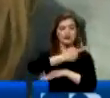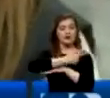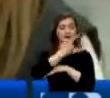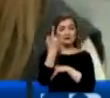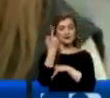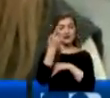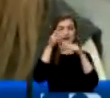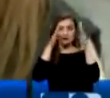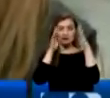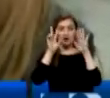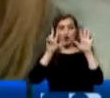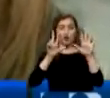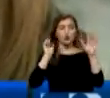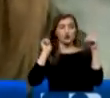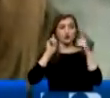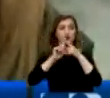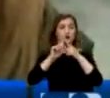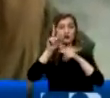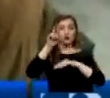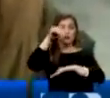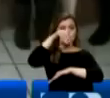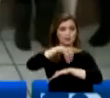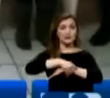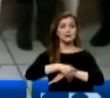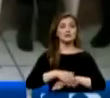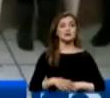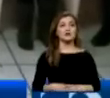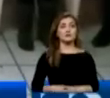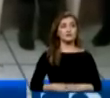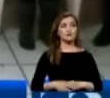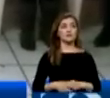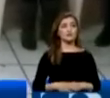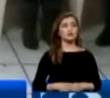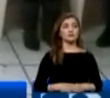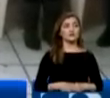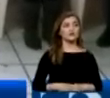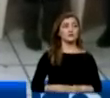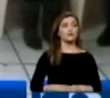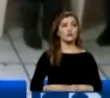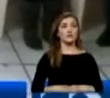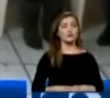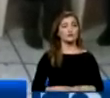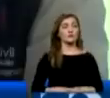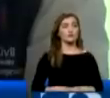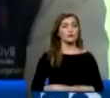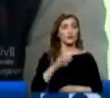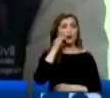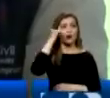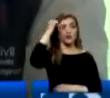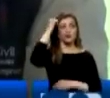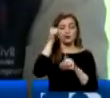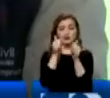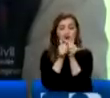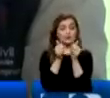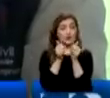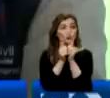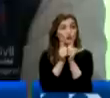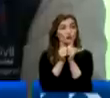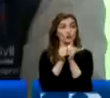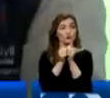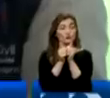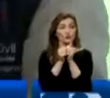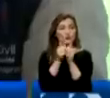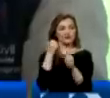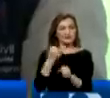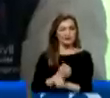estaremos atendiendo de 8 de la mañana a 14 horas. Bueno, vale la pena recalcar también que ayer una brigada se dirigió, justamente